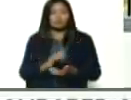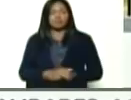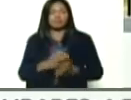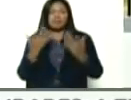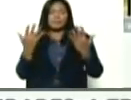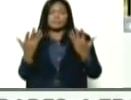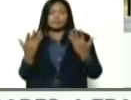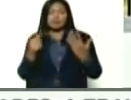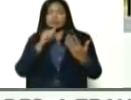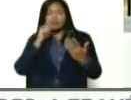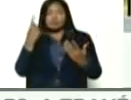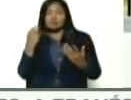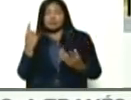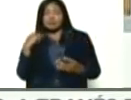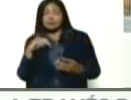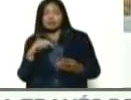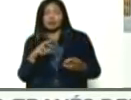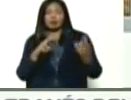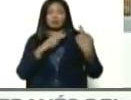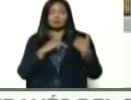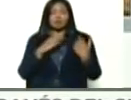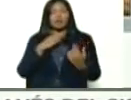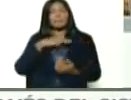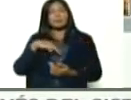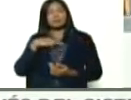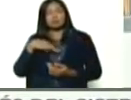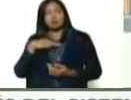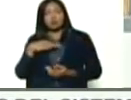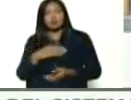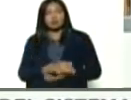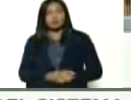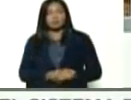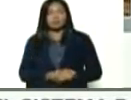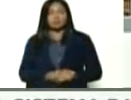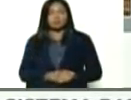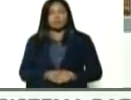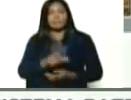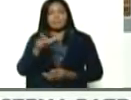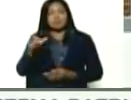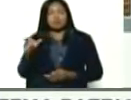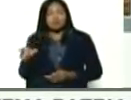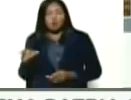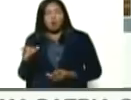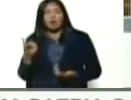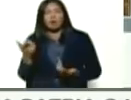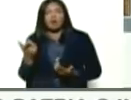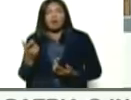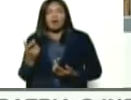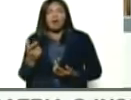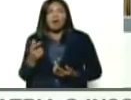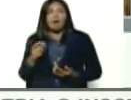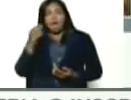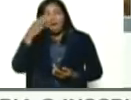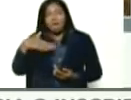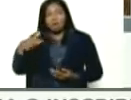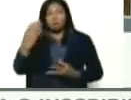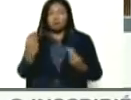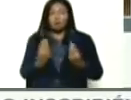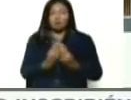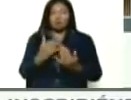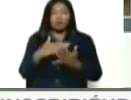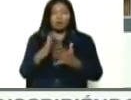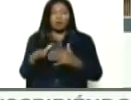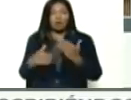de quienes tienen que tener las misiones la gente de a pie el pueblo en este